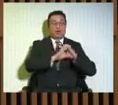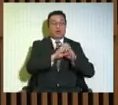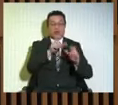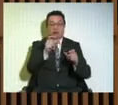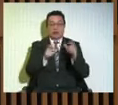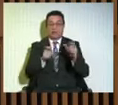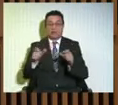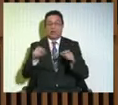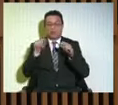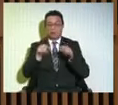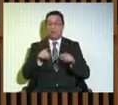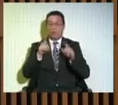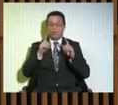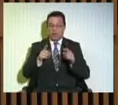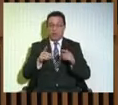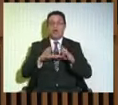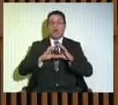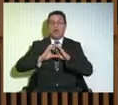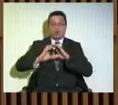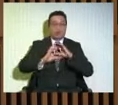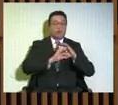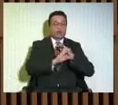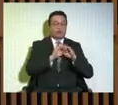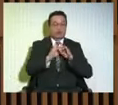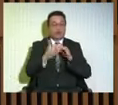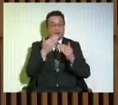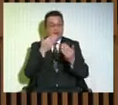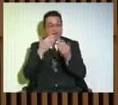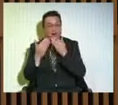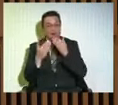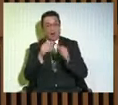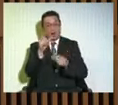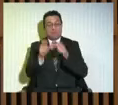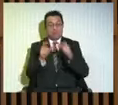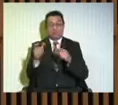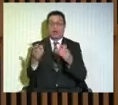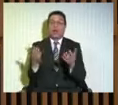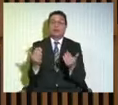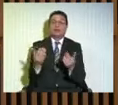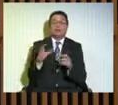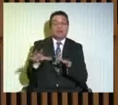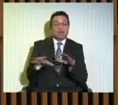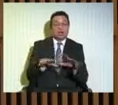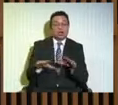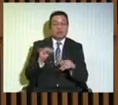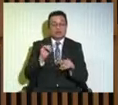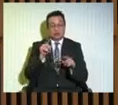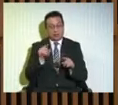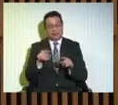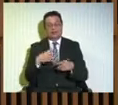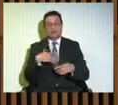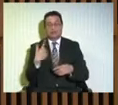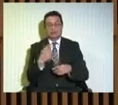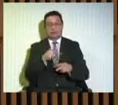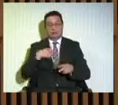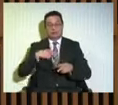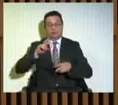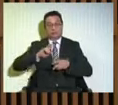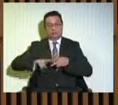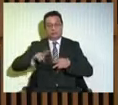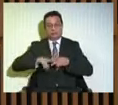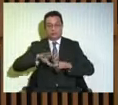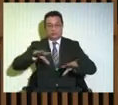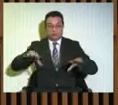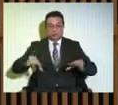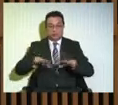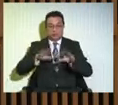Nosotros tenemos que ser capaces de comunicarnos y hablar con las personas que nos requieren cosas. Y ahí estamos haciendo esfuerzos, abriendo